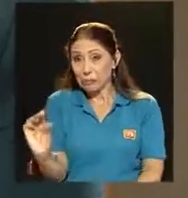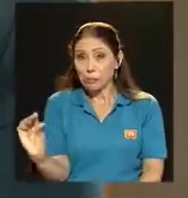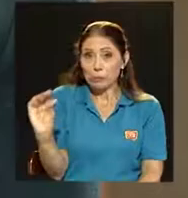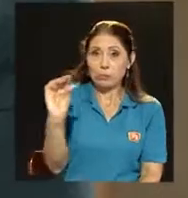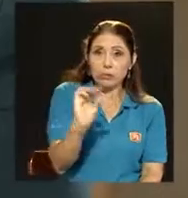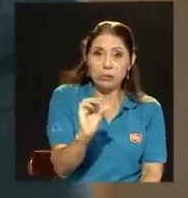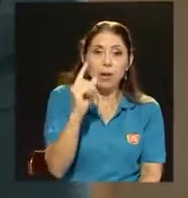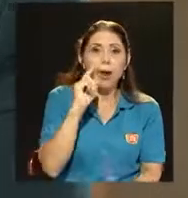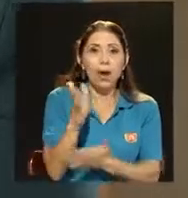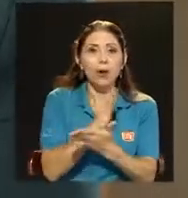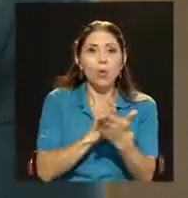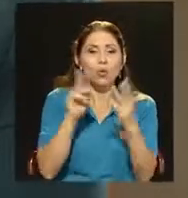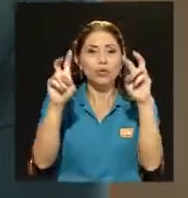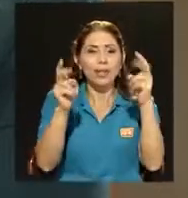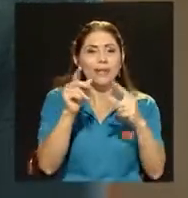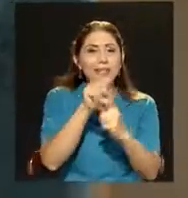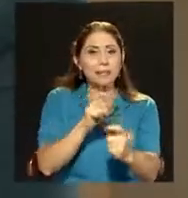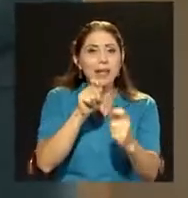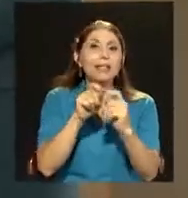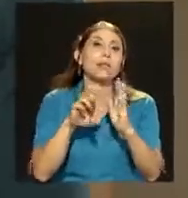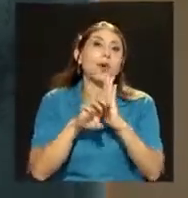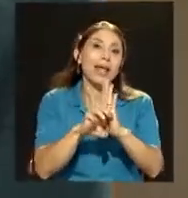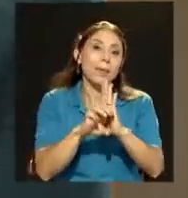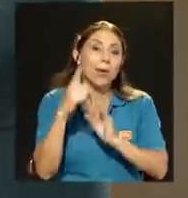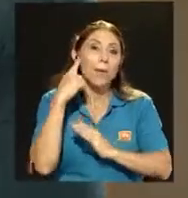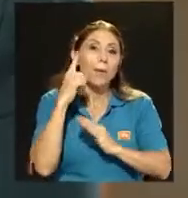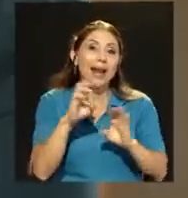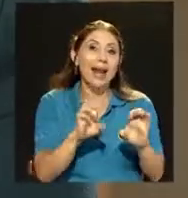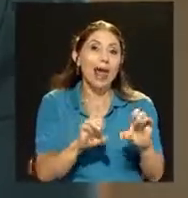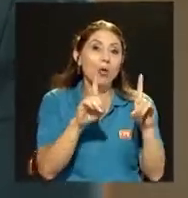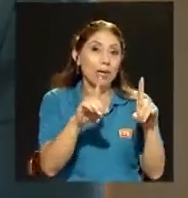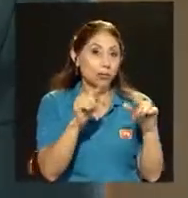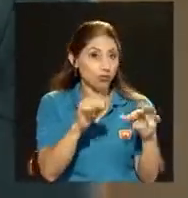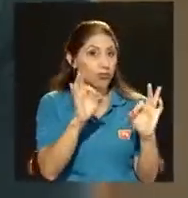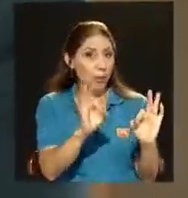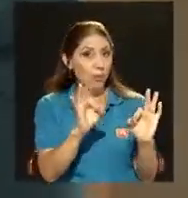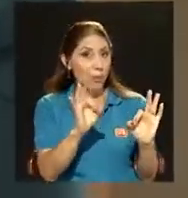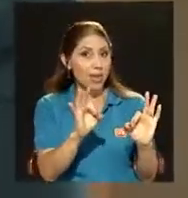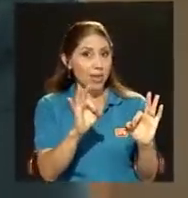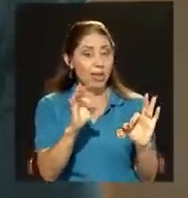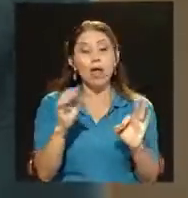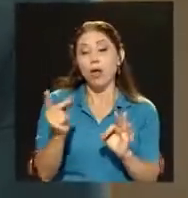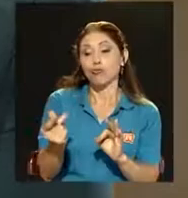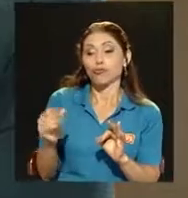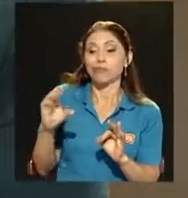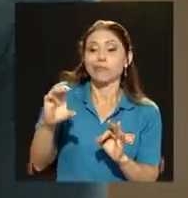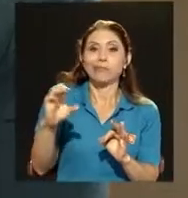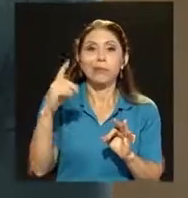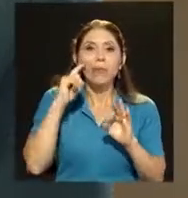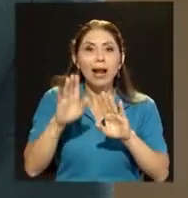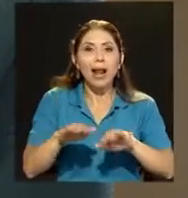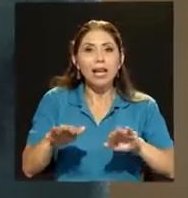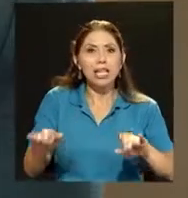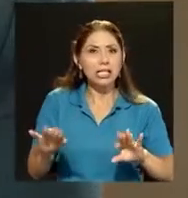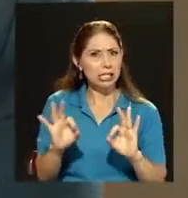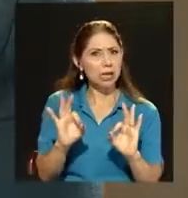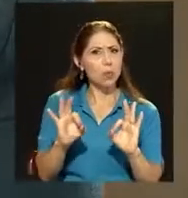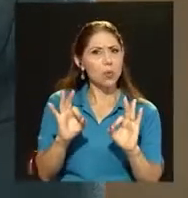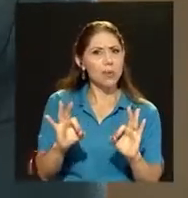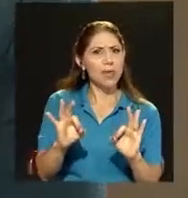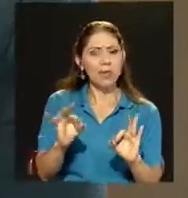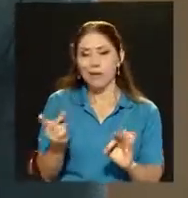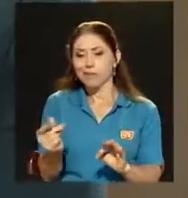por ejemplo para la educación, que eso está muy bien, para la niñez, que eso está muy bien, y para muchas otras